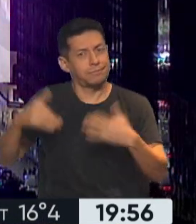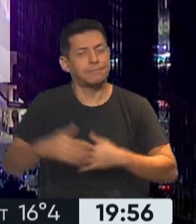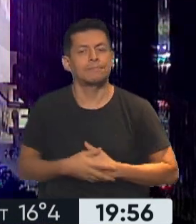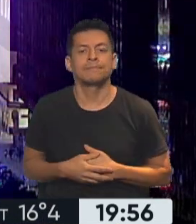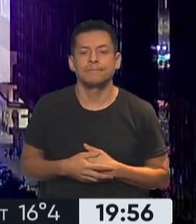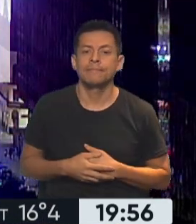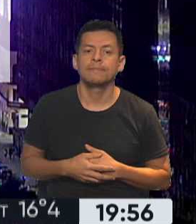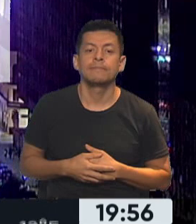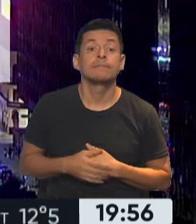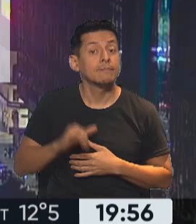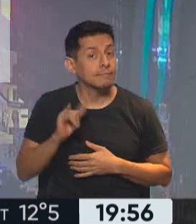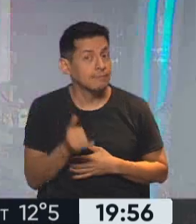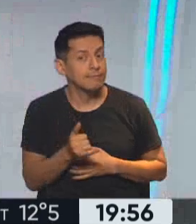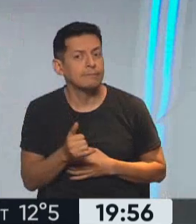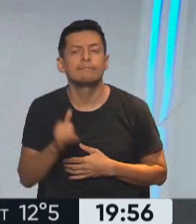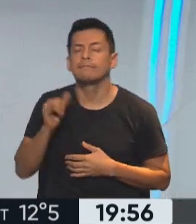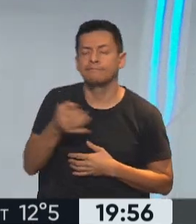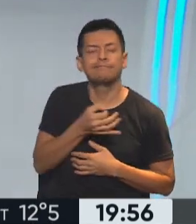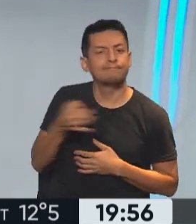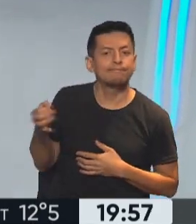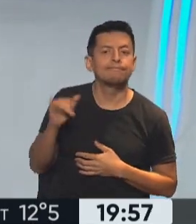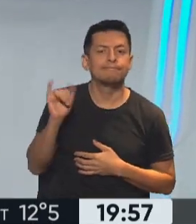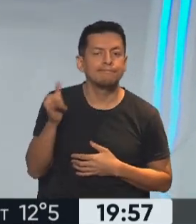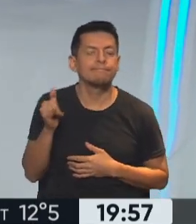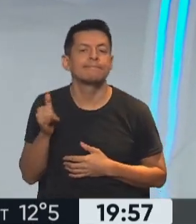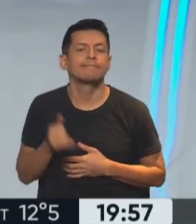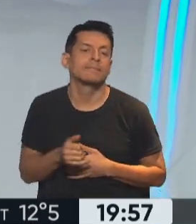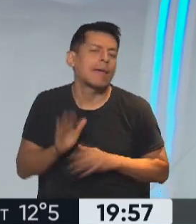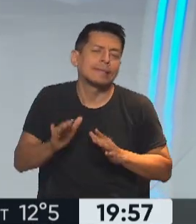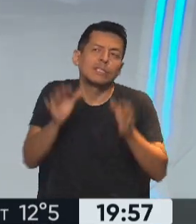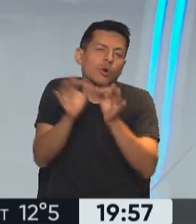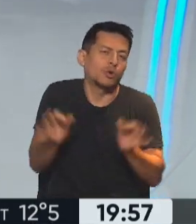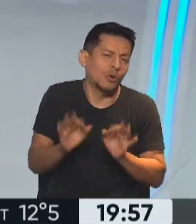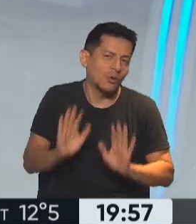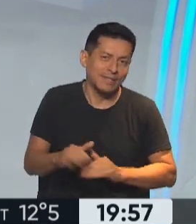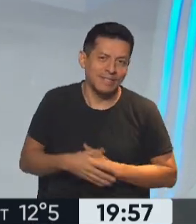lo menos, ¿no, compañeros? Muy bien, tal cual. Sí, claro. Tal cual. Típico de otoño aparte, sí, ¿no? Tal cual. Así.